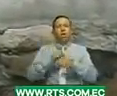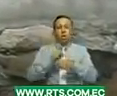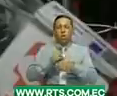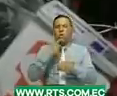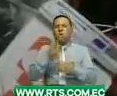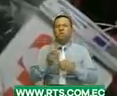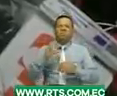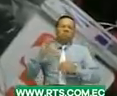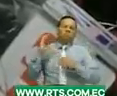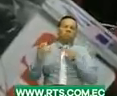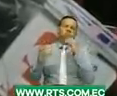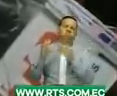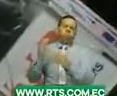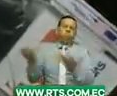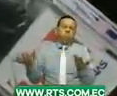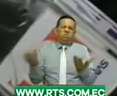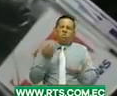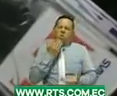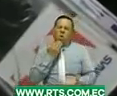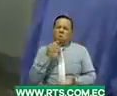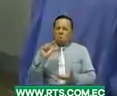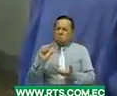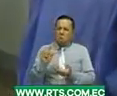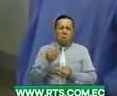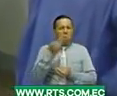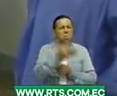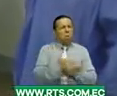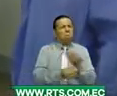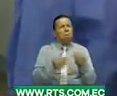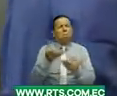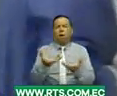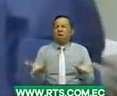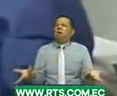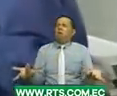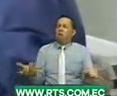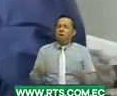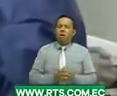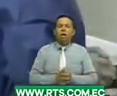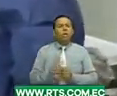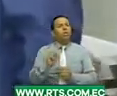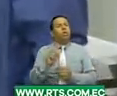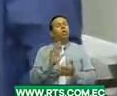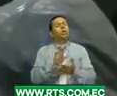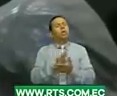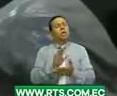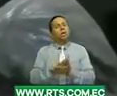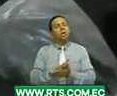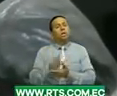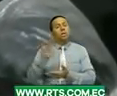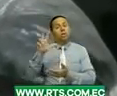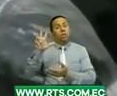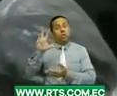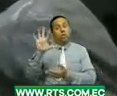para toda la ciudad y provincia, la autoridad dijo que es apenas el inicio de muchas entregas. Bueno, llegaron 390